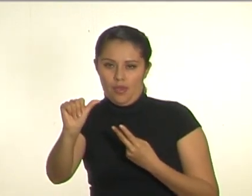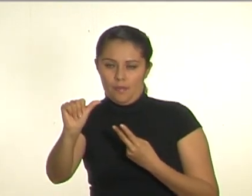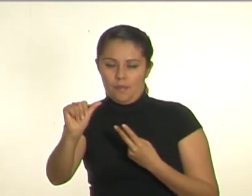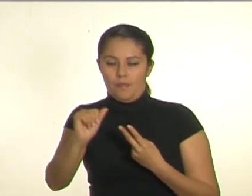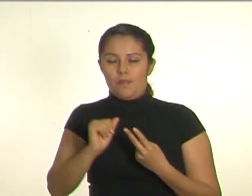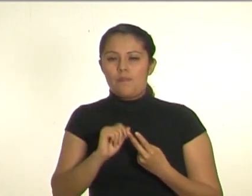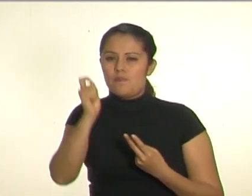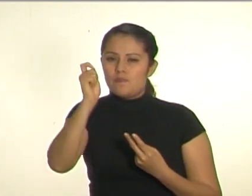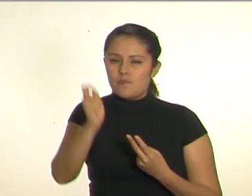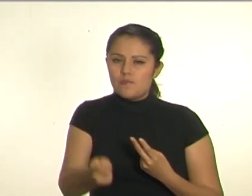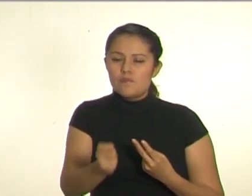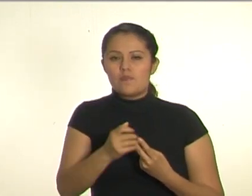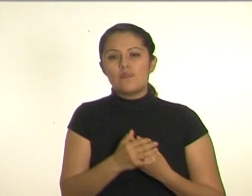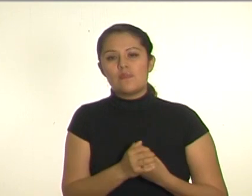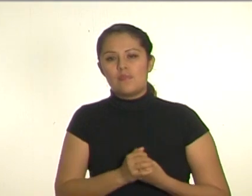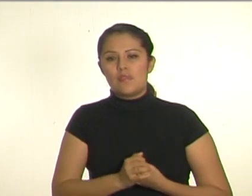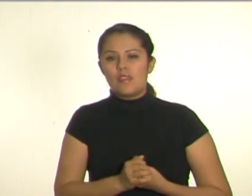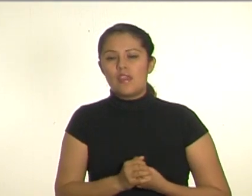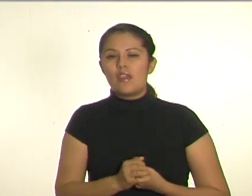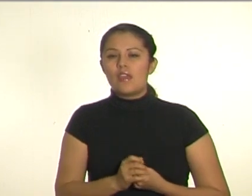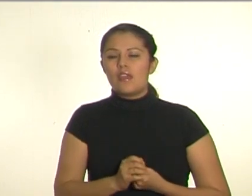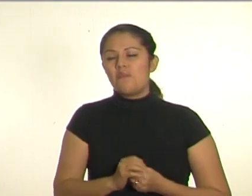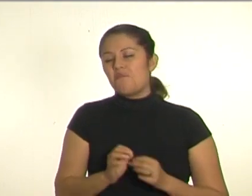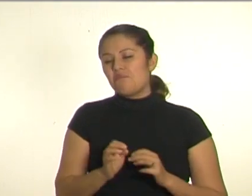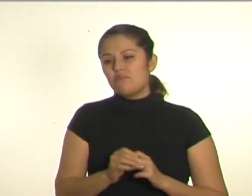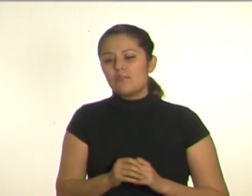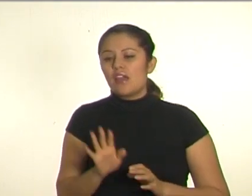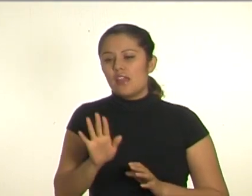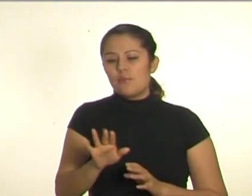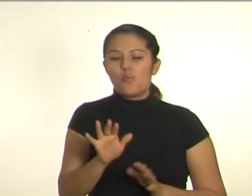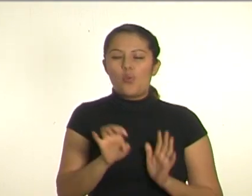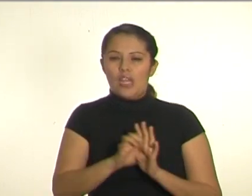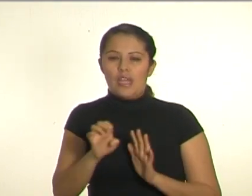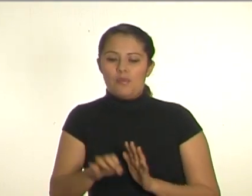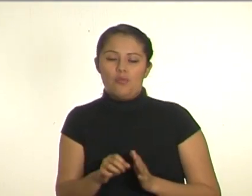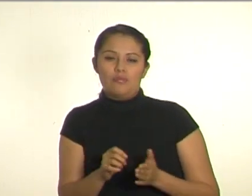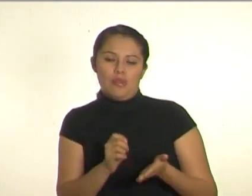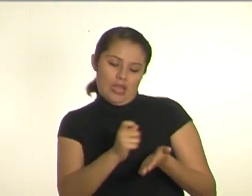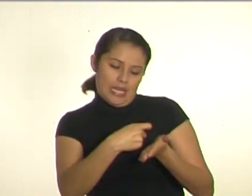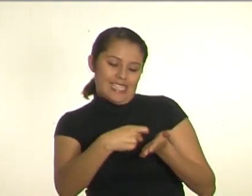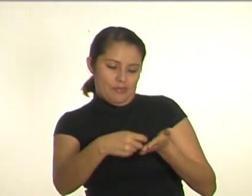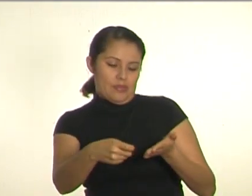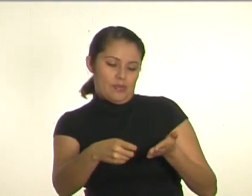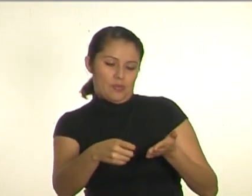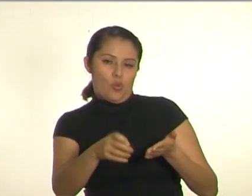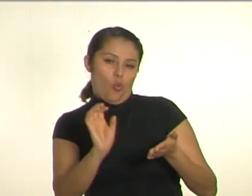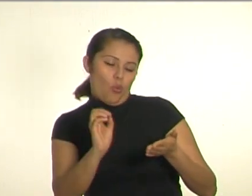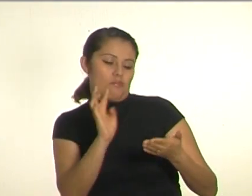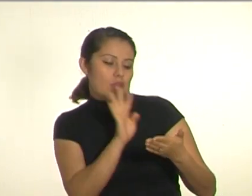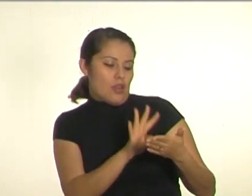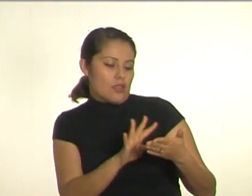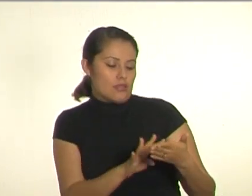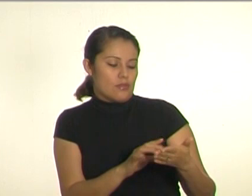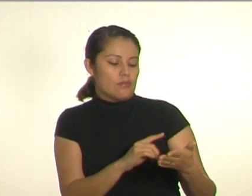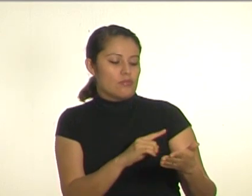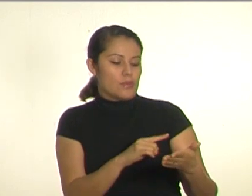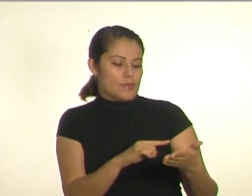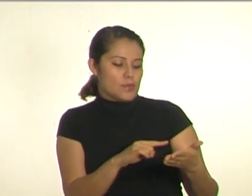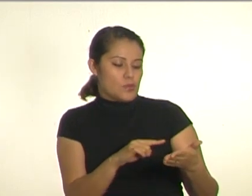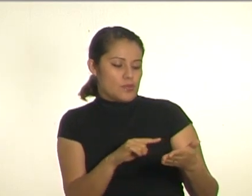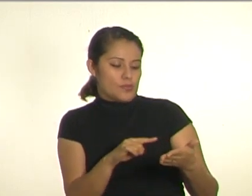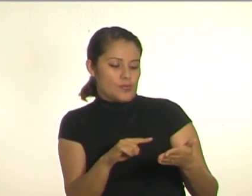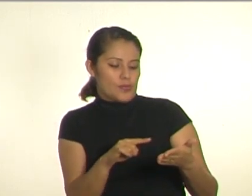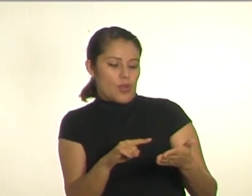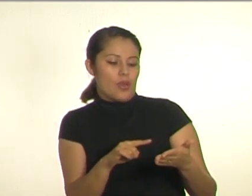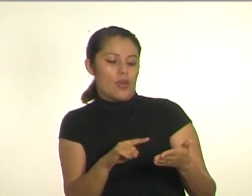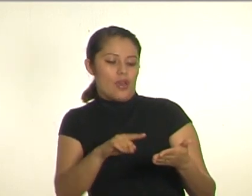señalar y hacer pequeñas pausas en un enunciado, en un texto, en un